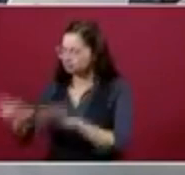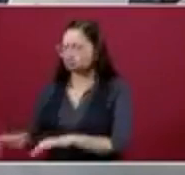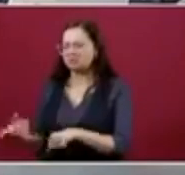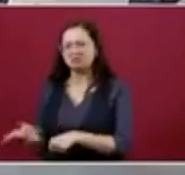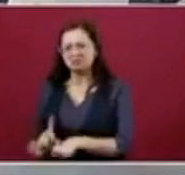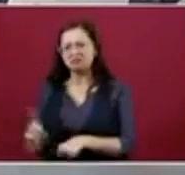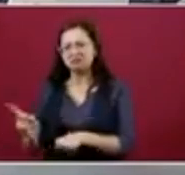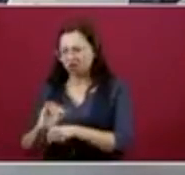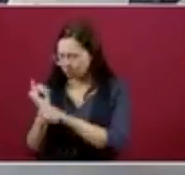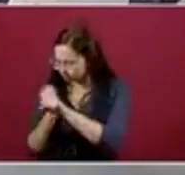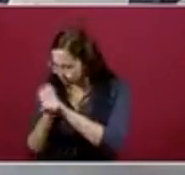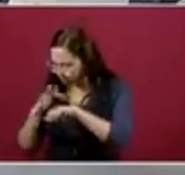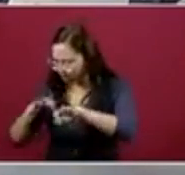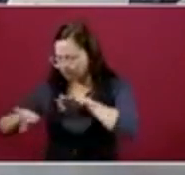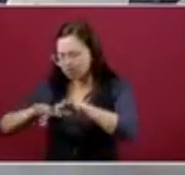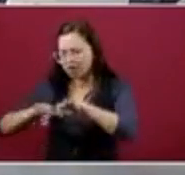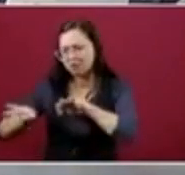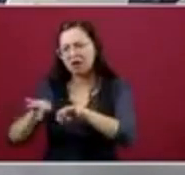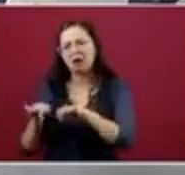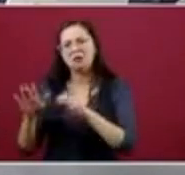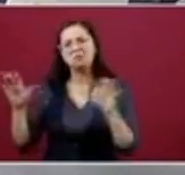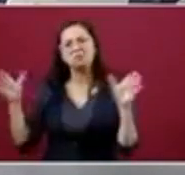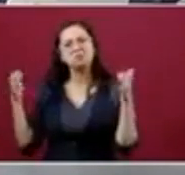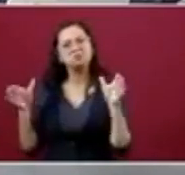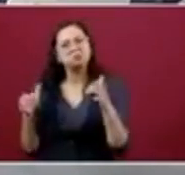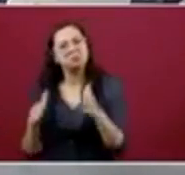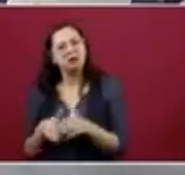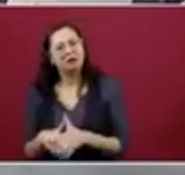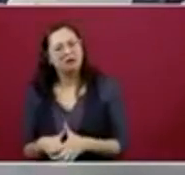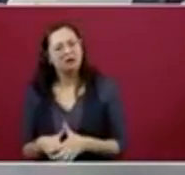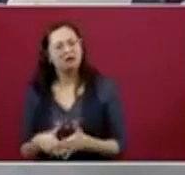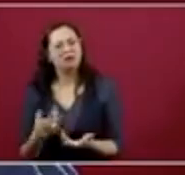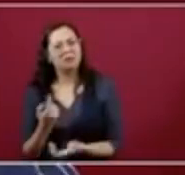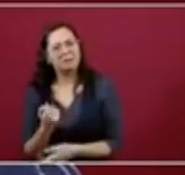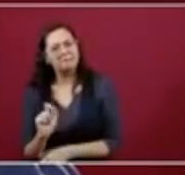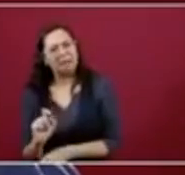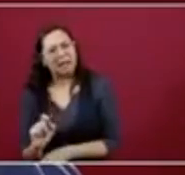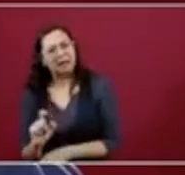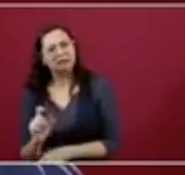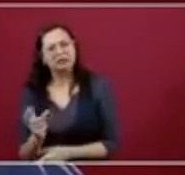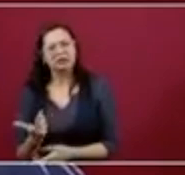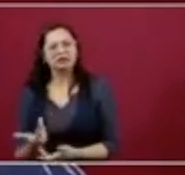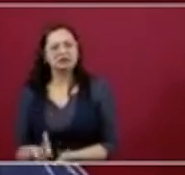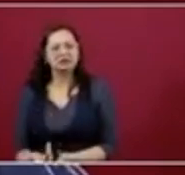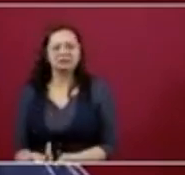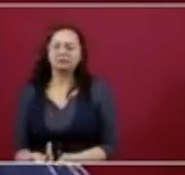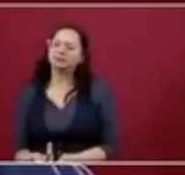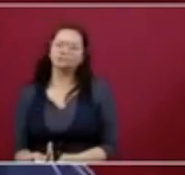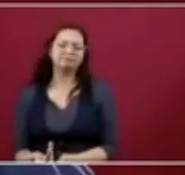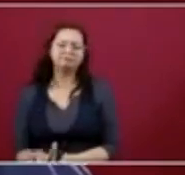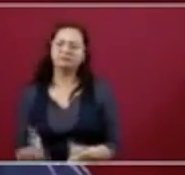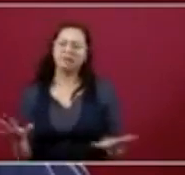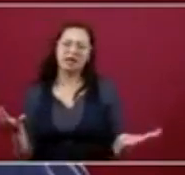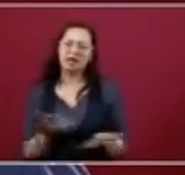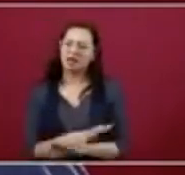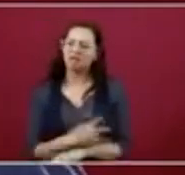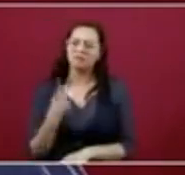diarios. Entonces, tenemos que cambiar esa visión, esa política